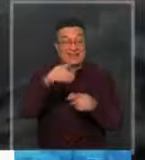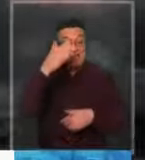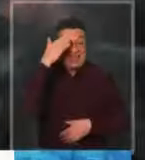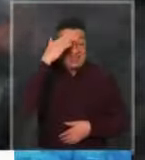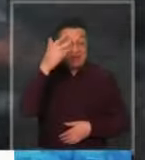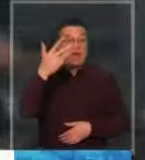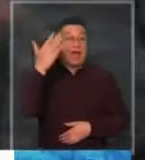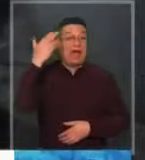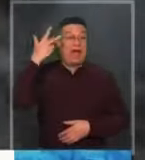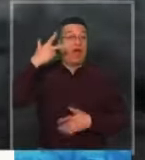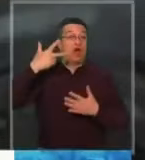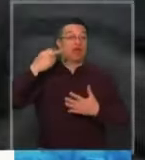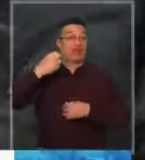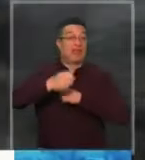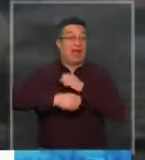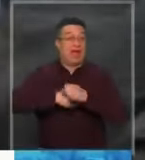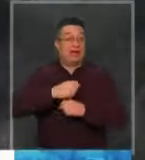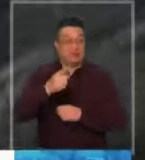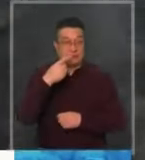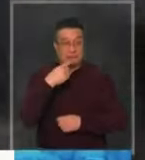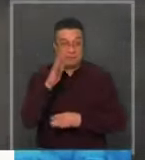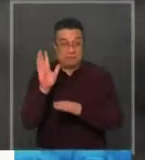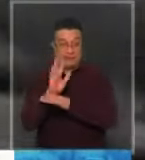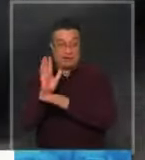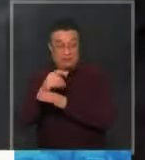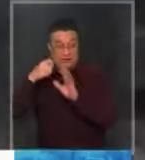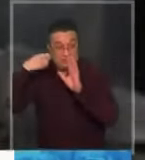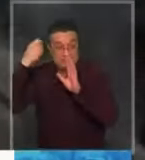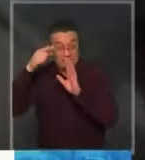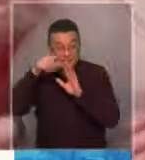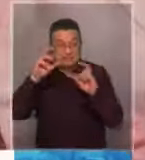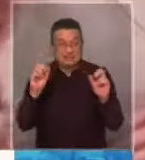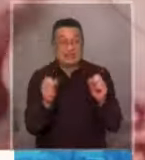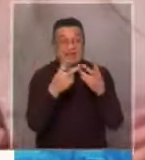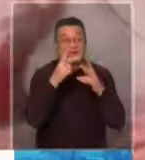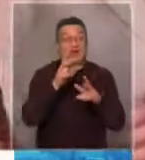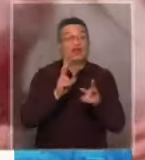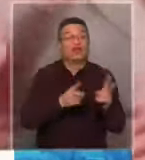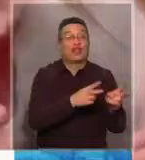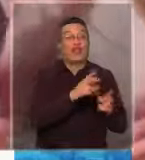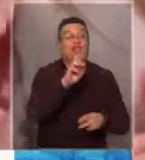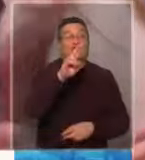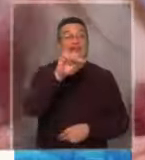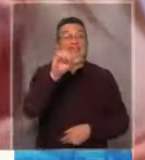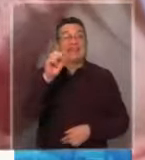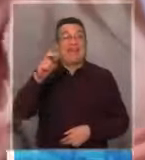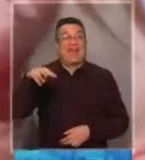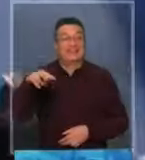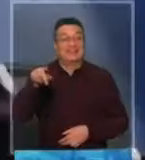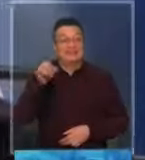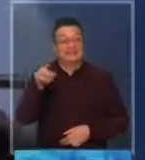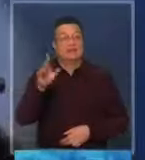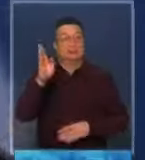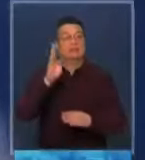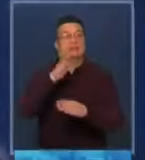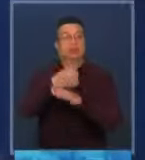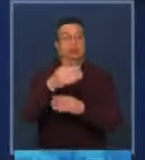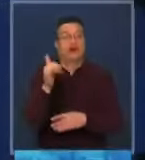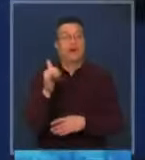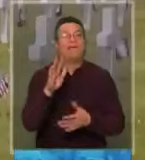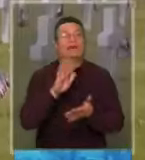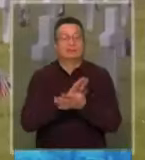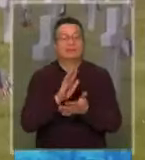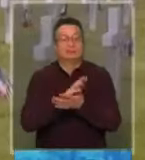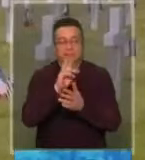80 años. Spielberg y el protagonista de Rescatando al Soldado Ryan, Tom Hanks, asistieron este jueves a la ceremonia